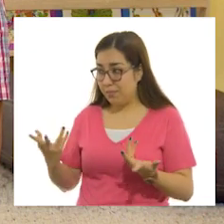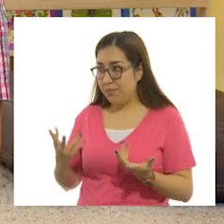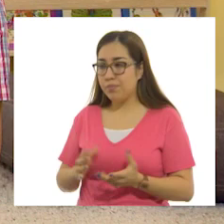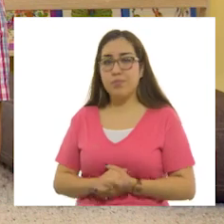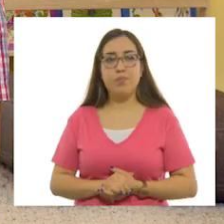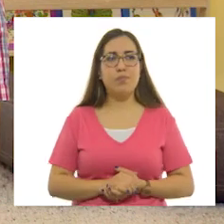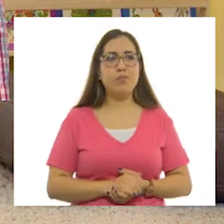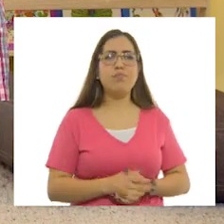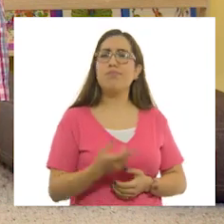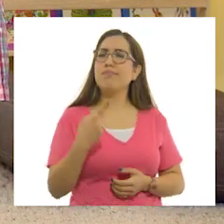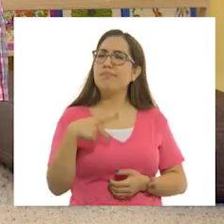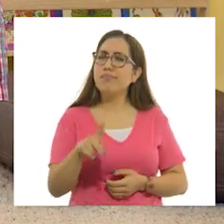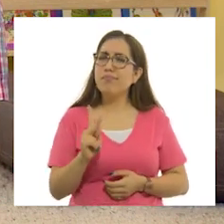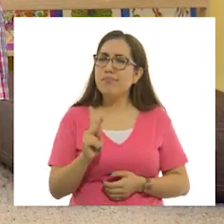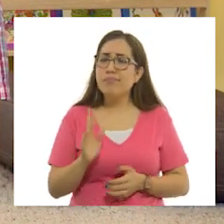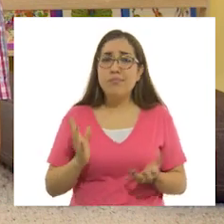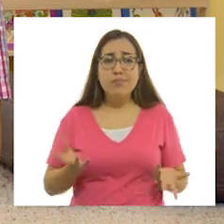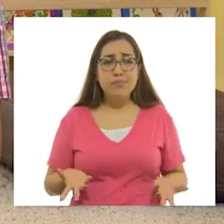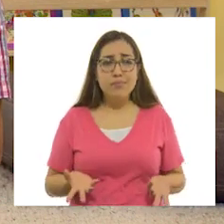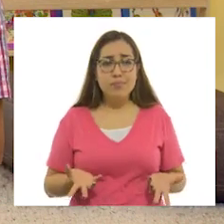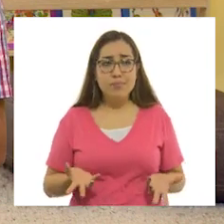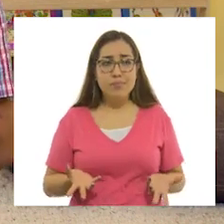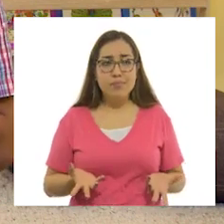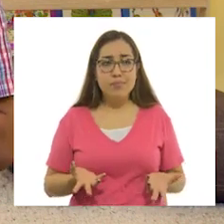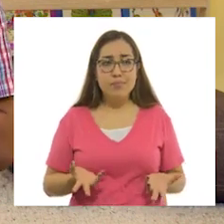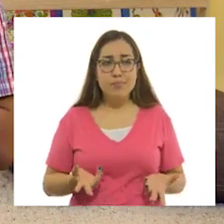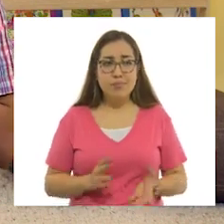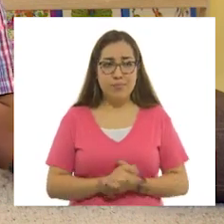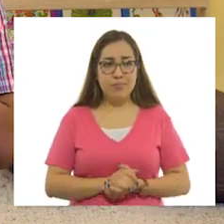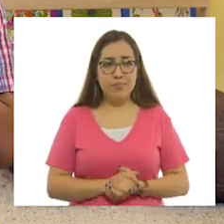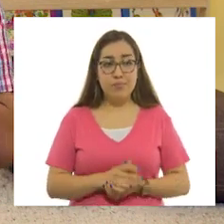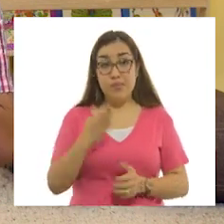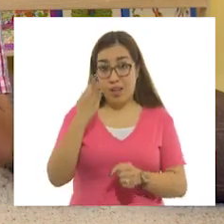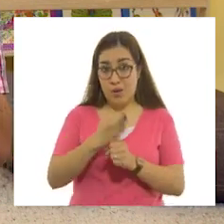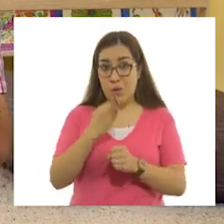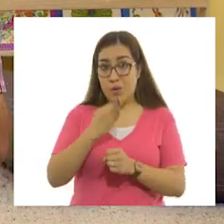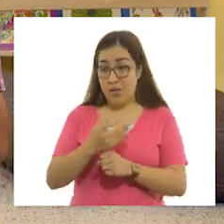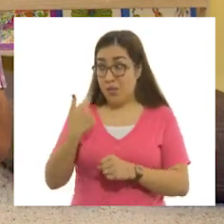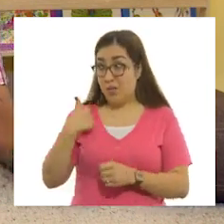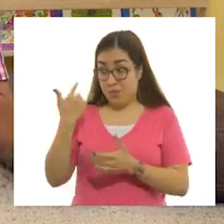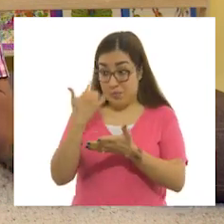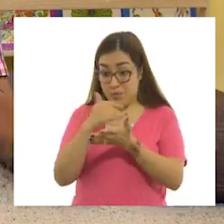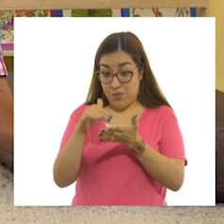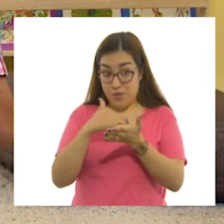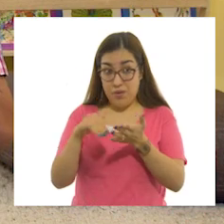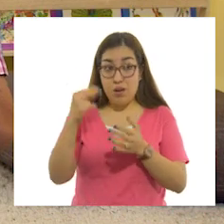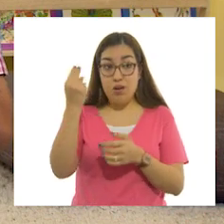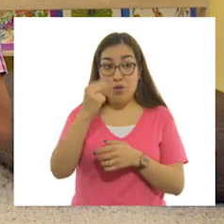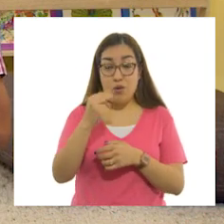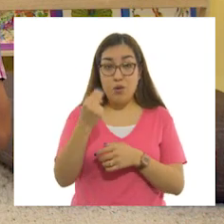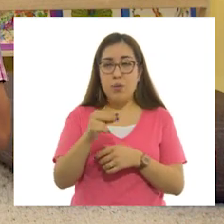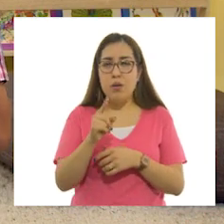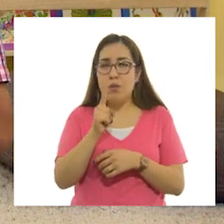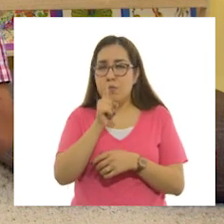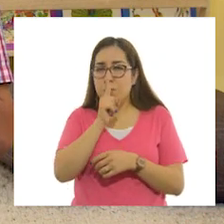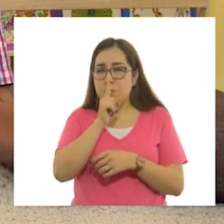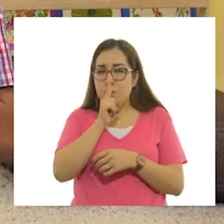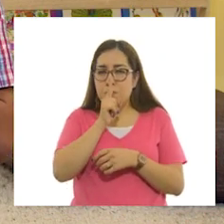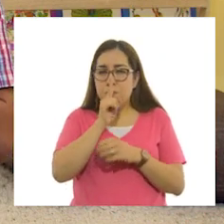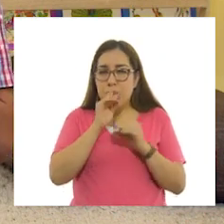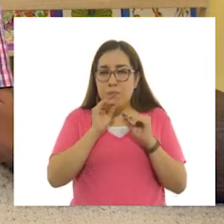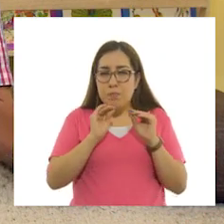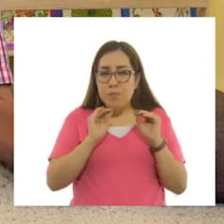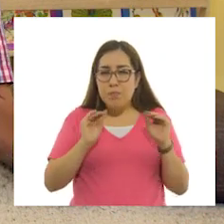de adrián a esto que estoy leyendo es el secreto de la selva y es una leyenda de la